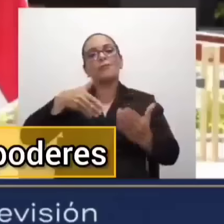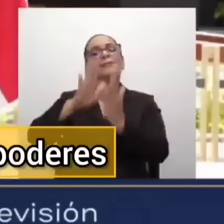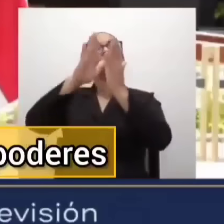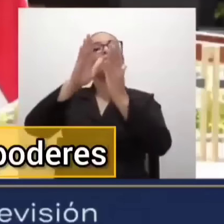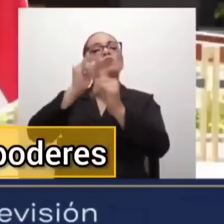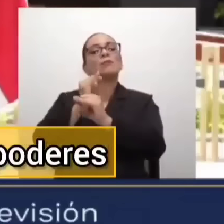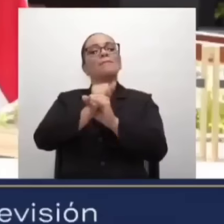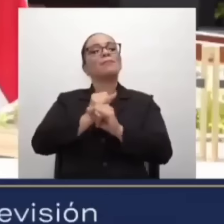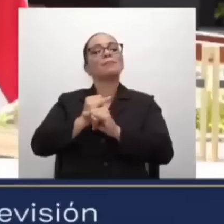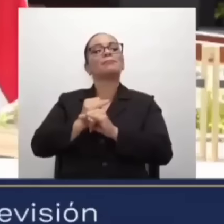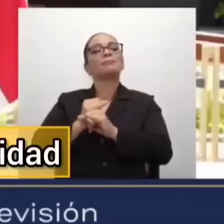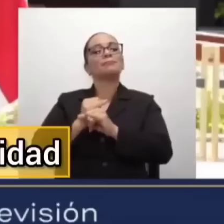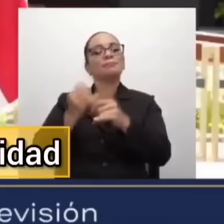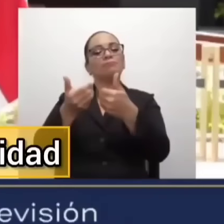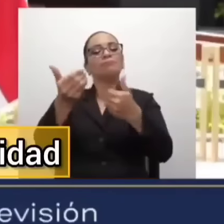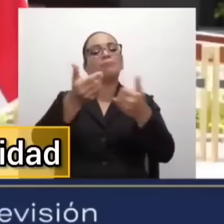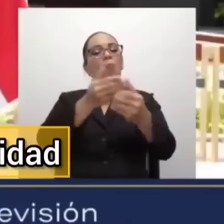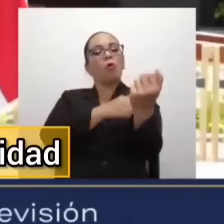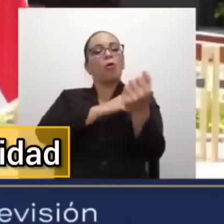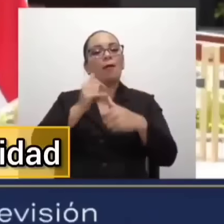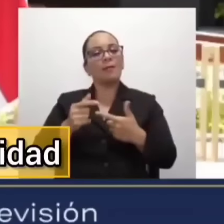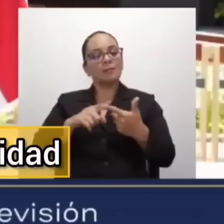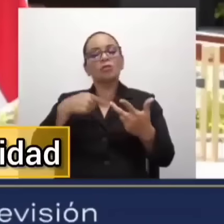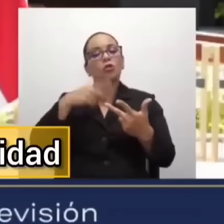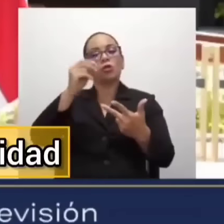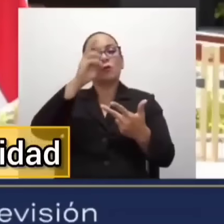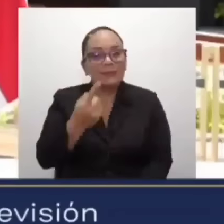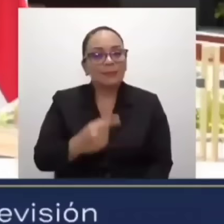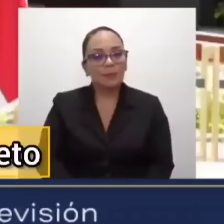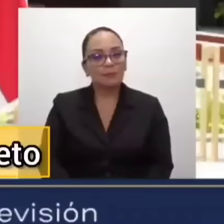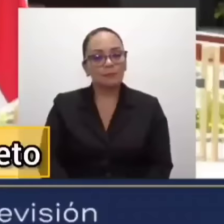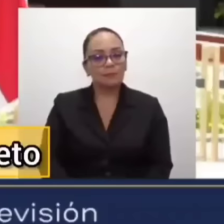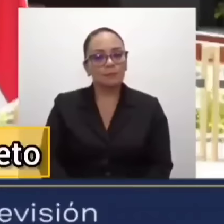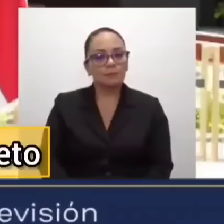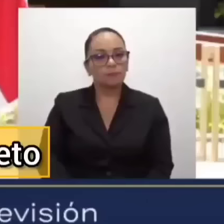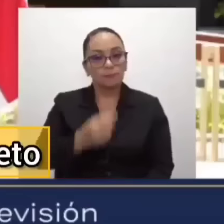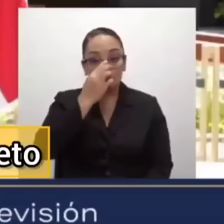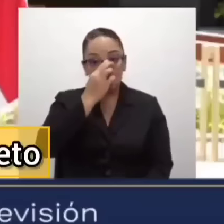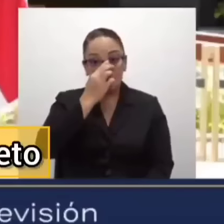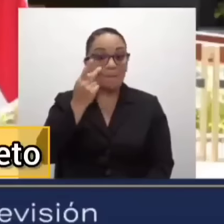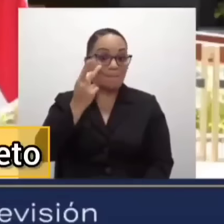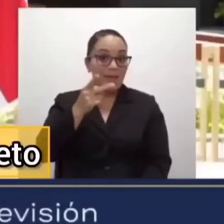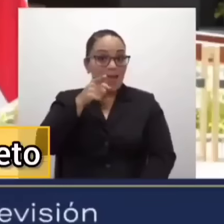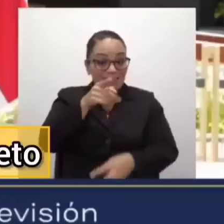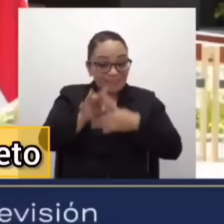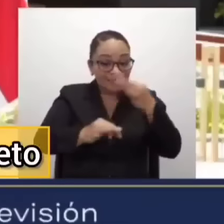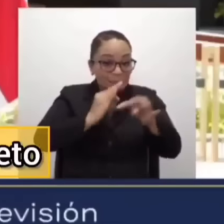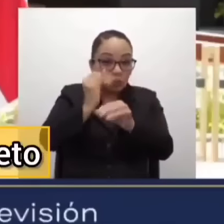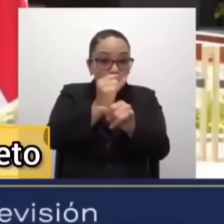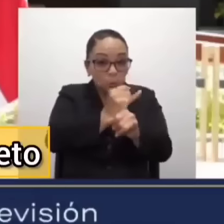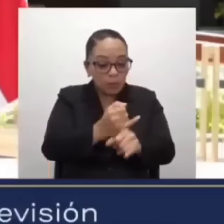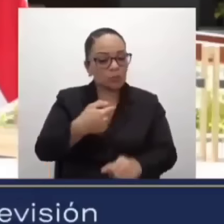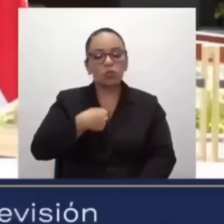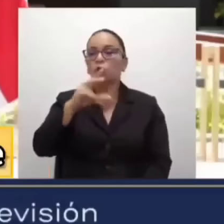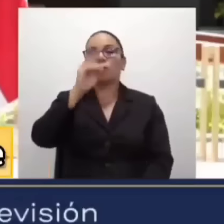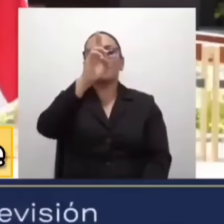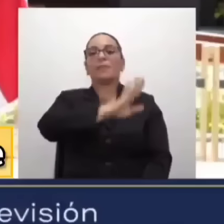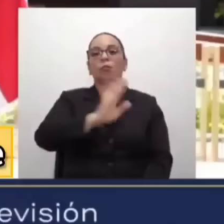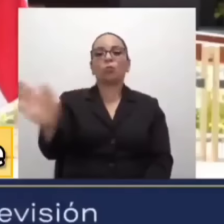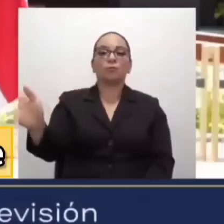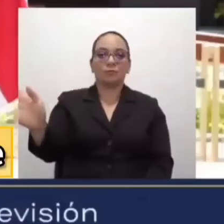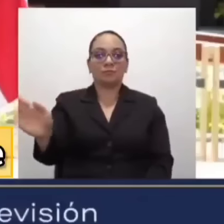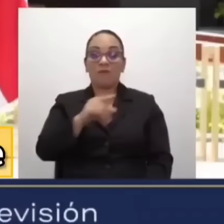de poderes, que es que yo no respeto la institucionalidad. Ese tipo de institucionalidad no la respeto y el